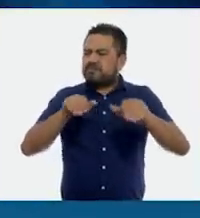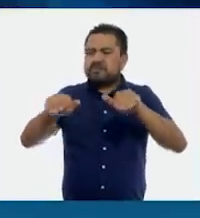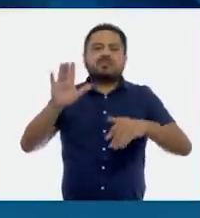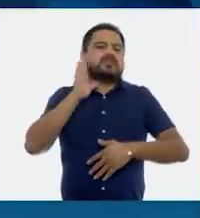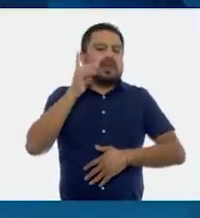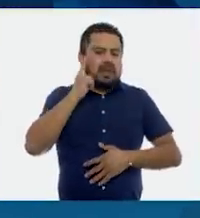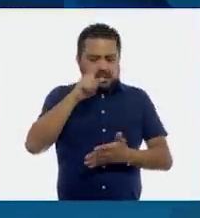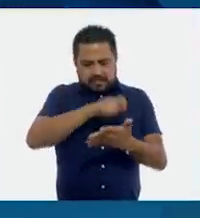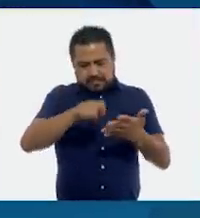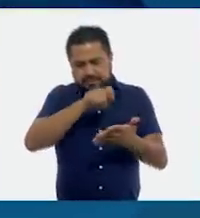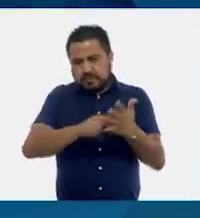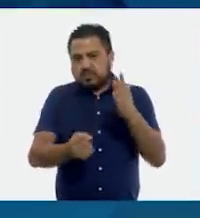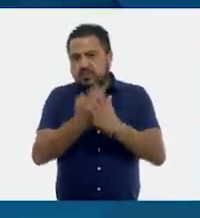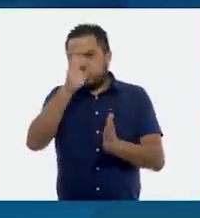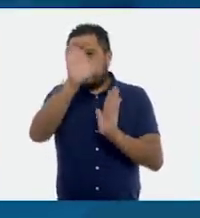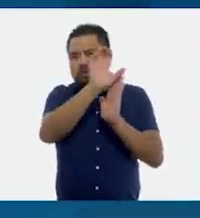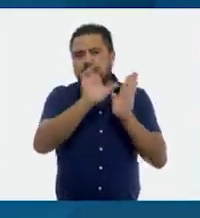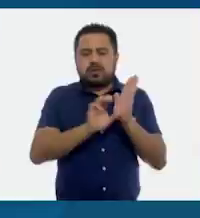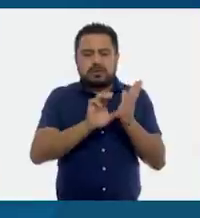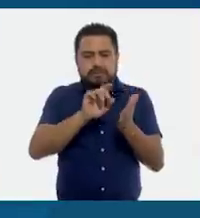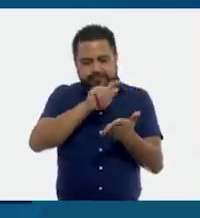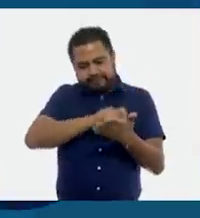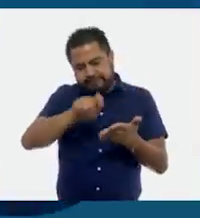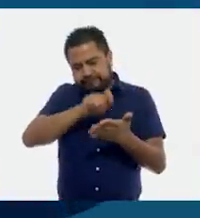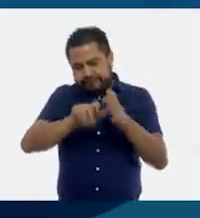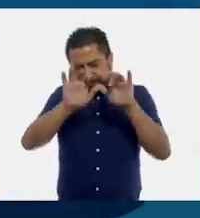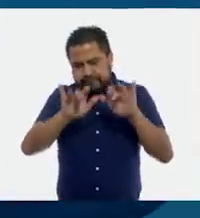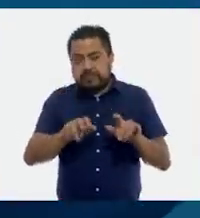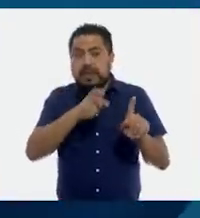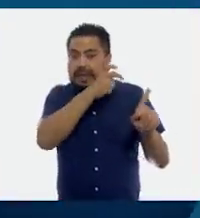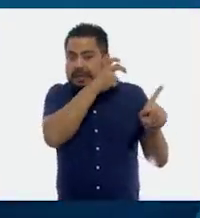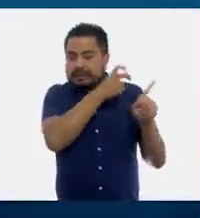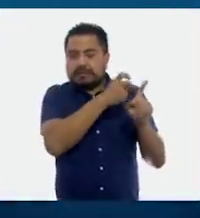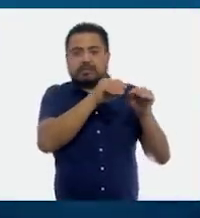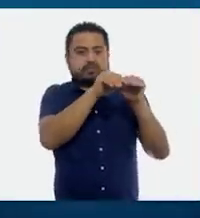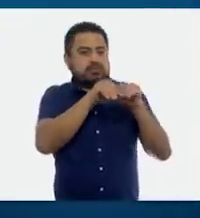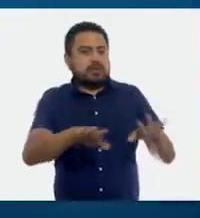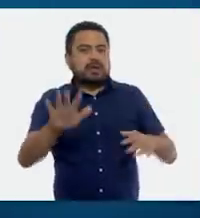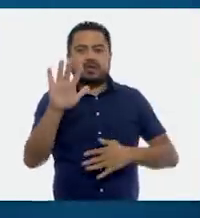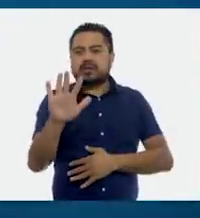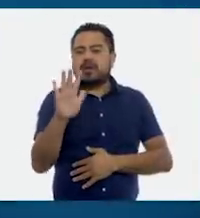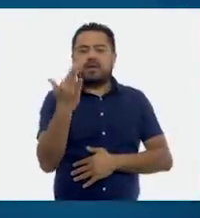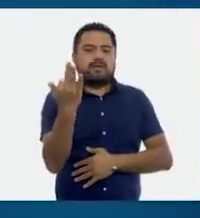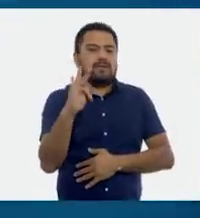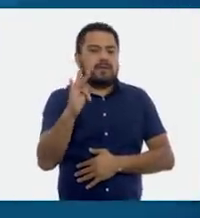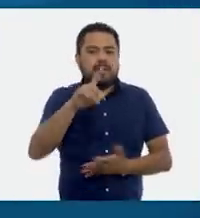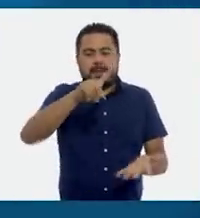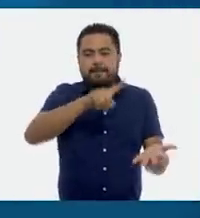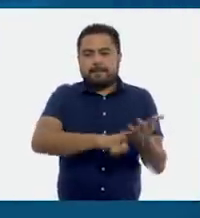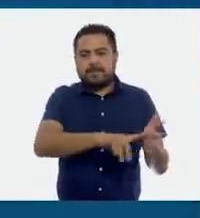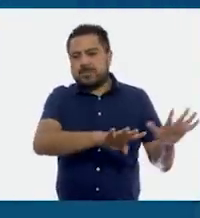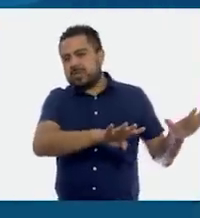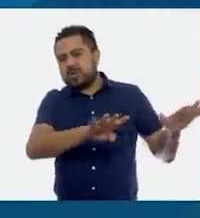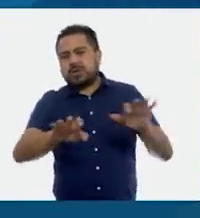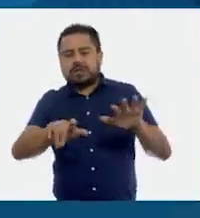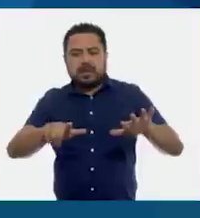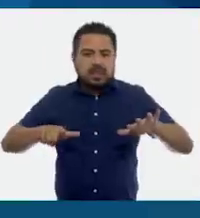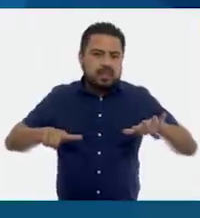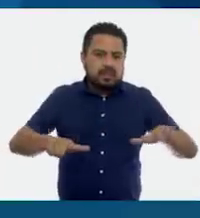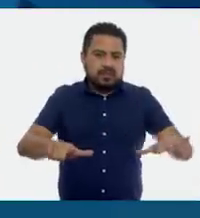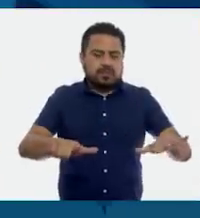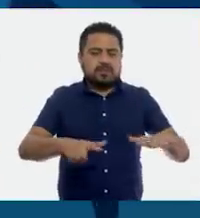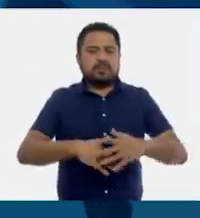para redactar una nueva constitución. Esta se promulgó el 5 de febrero de 1917.